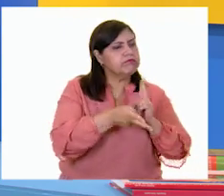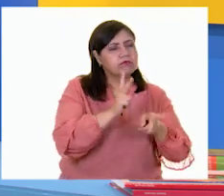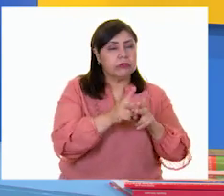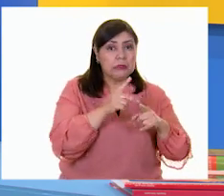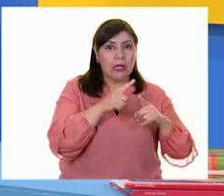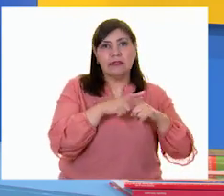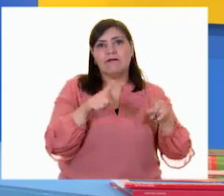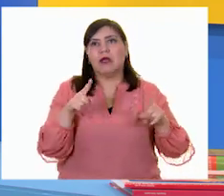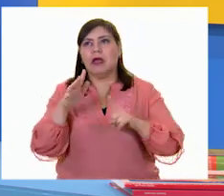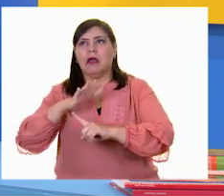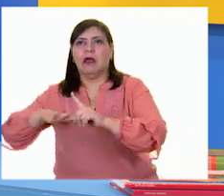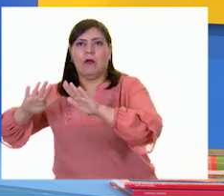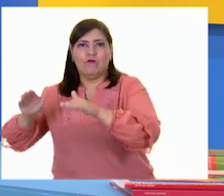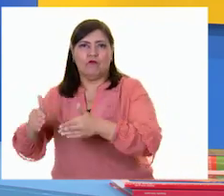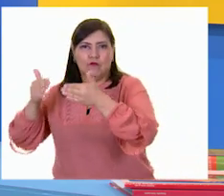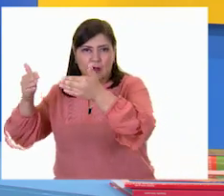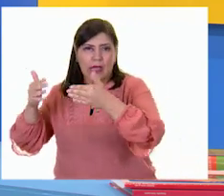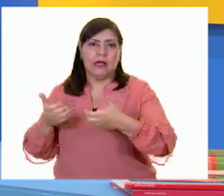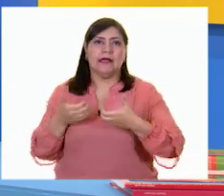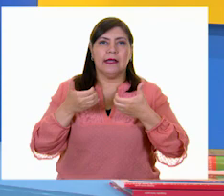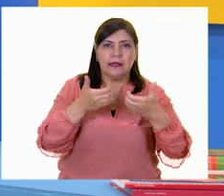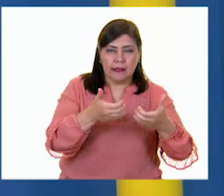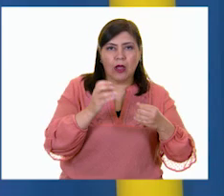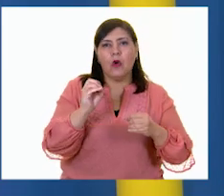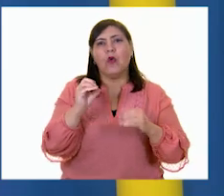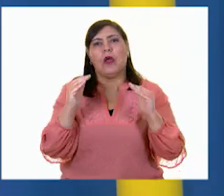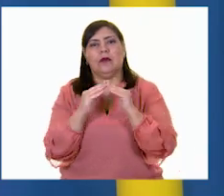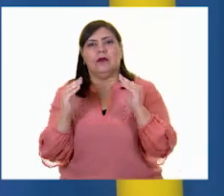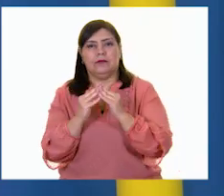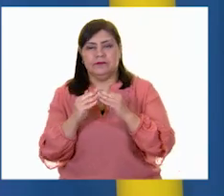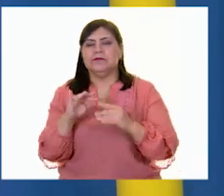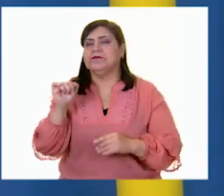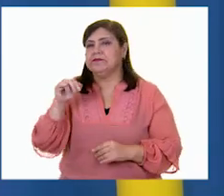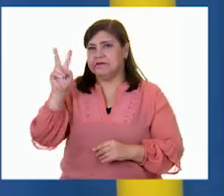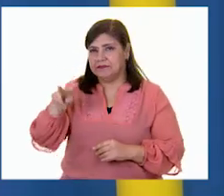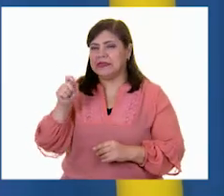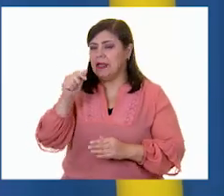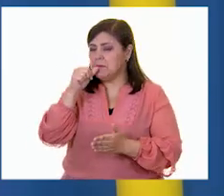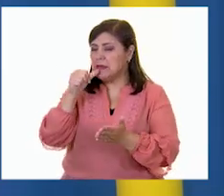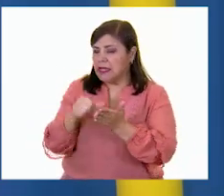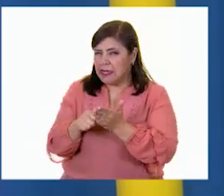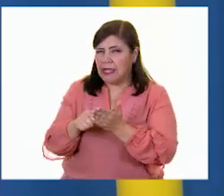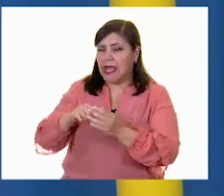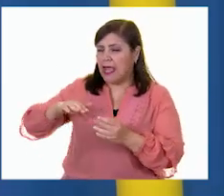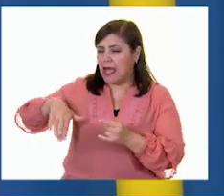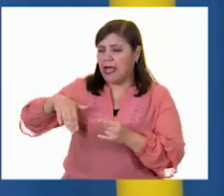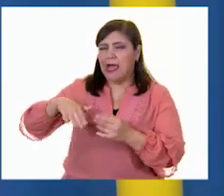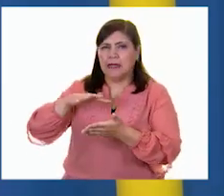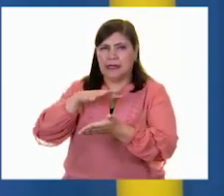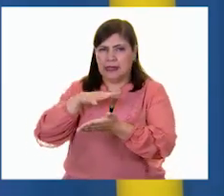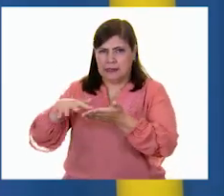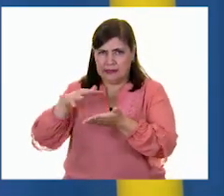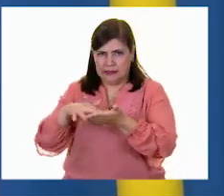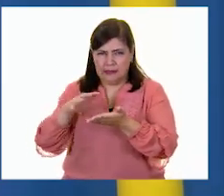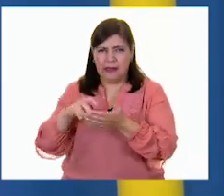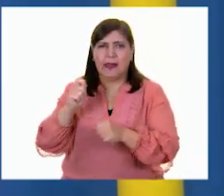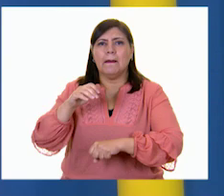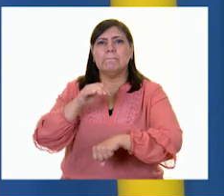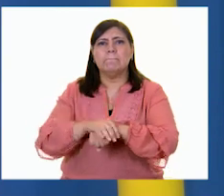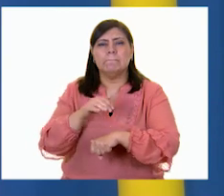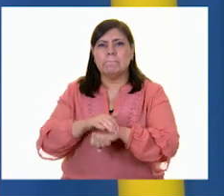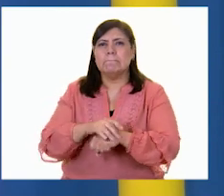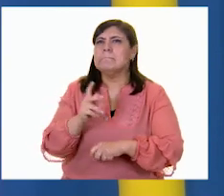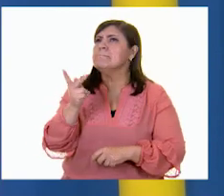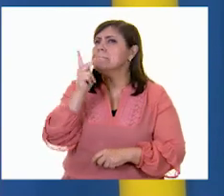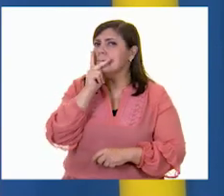público, en casa y en la calle. Sí, aunque en el caso de la carta que acabamos de leer, el amigo del padre del pintor se expresa